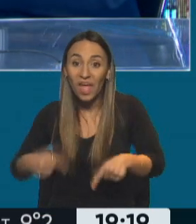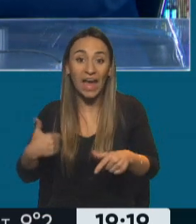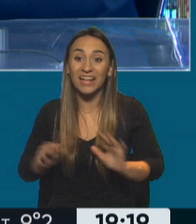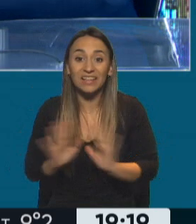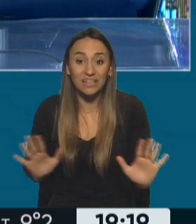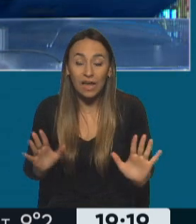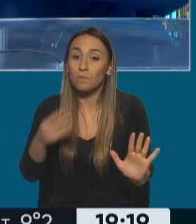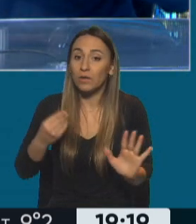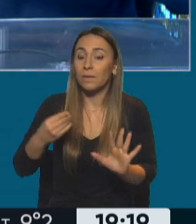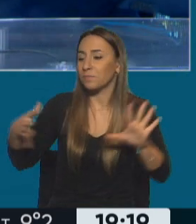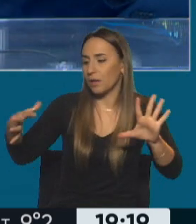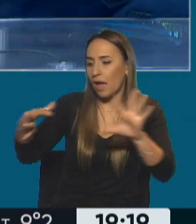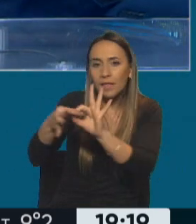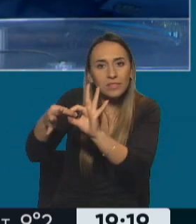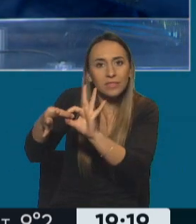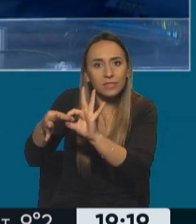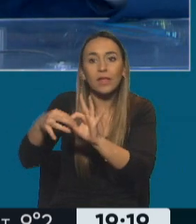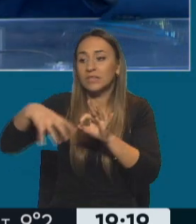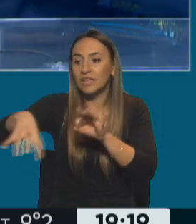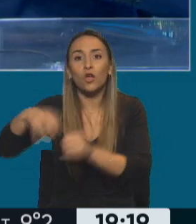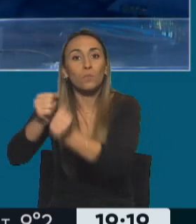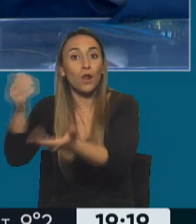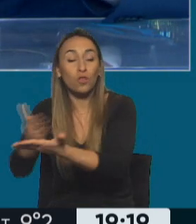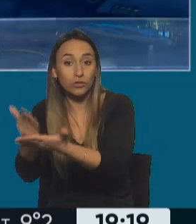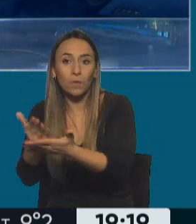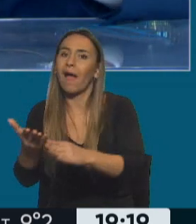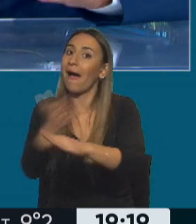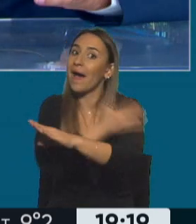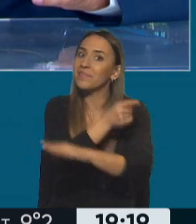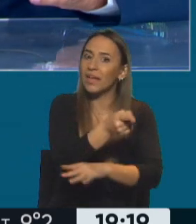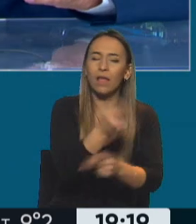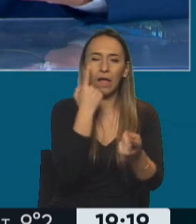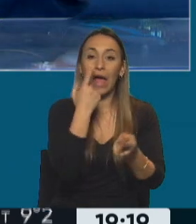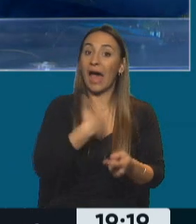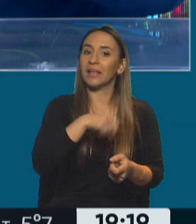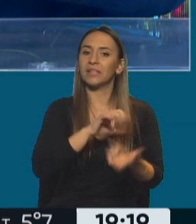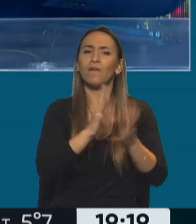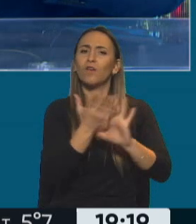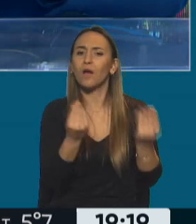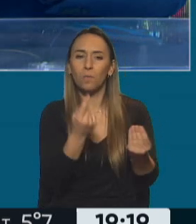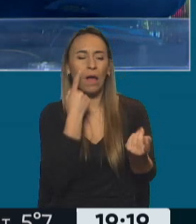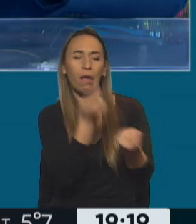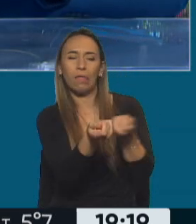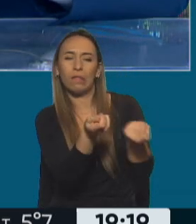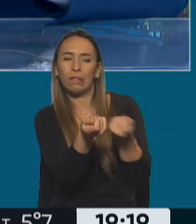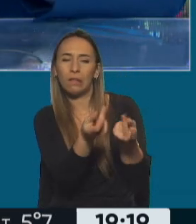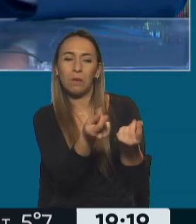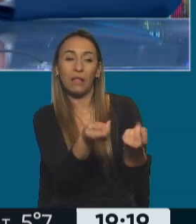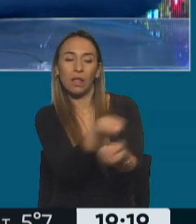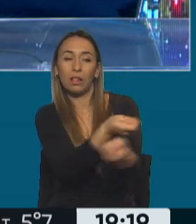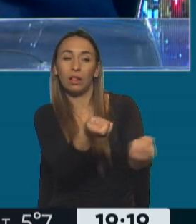alianza con la producción. Se dejaba la Argentina de la especulación financiera, que había terminado con esos